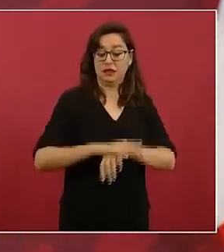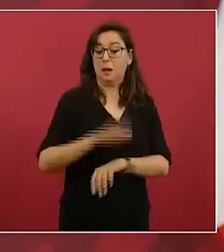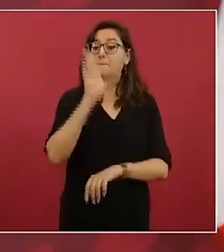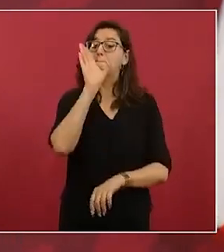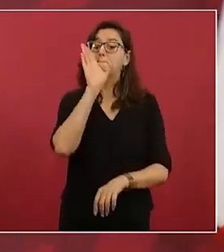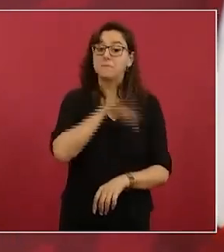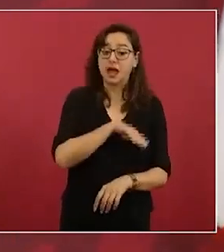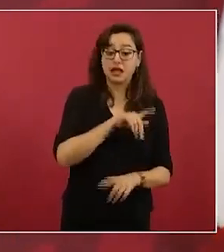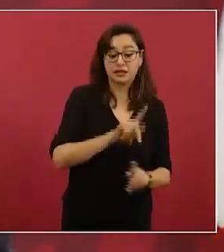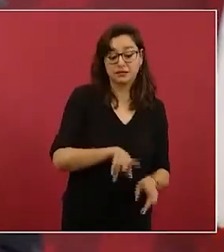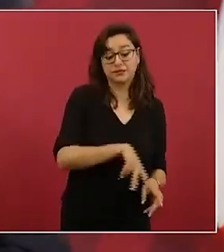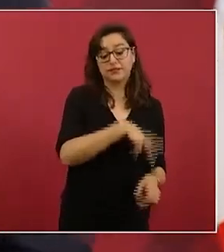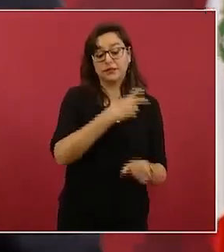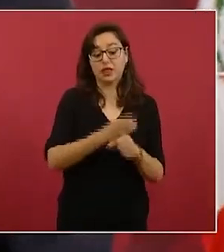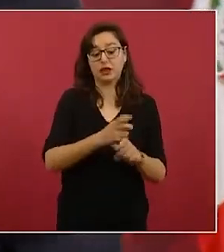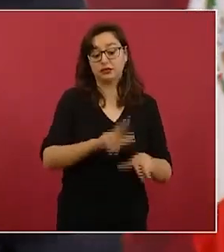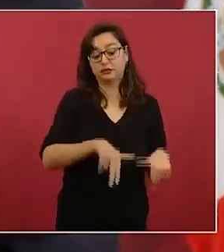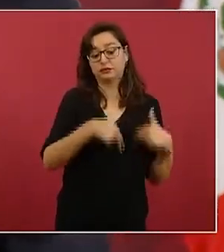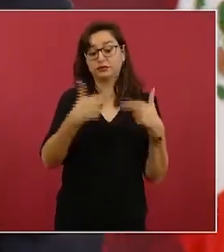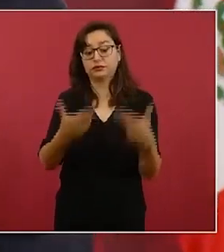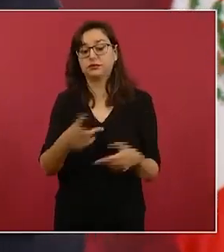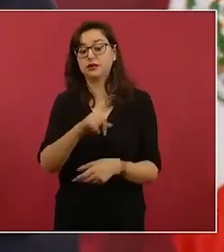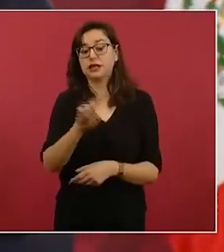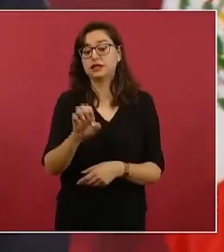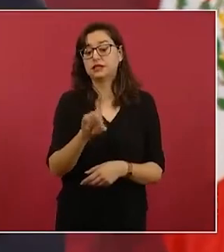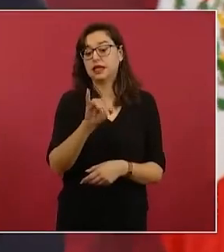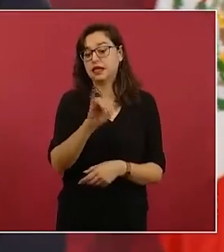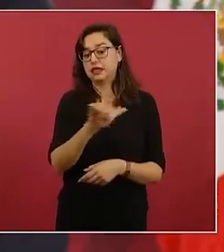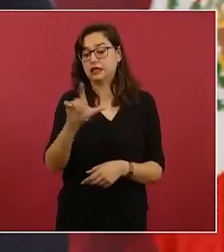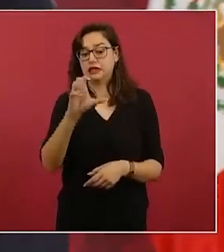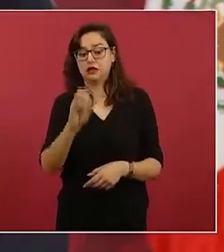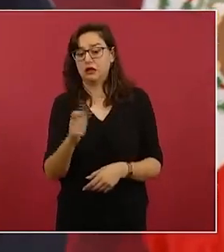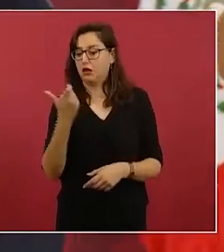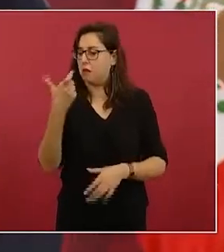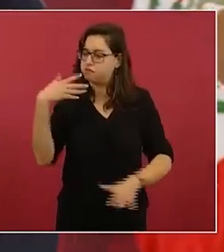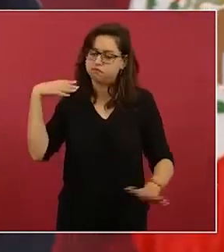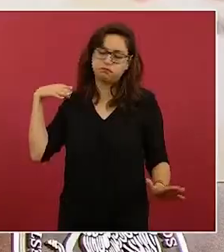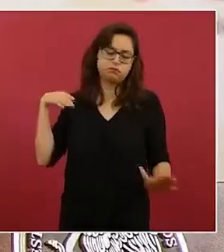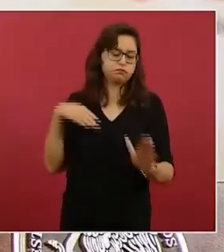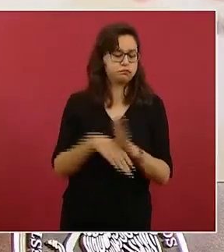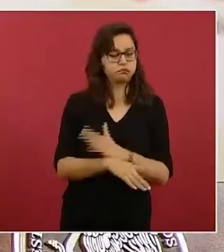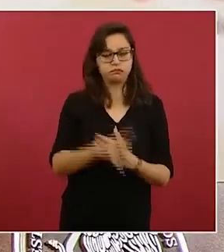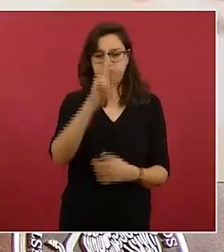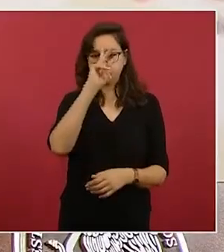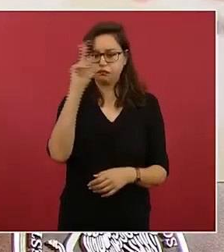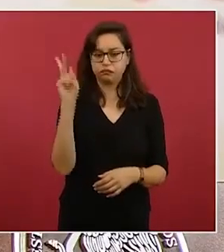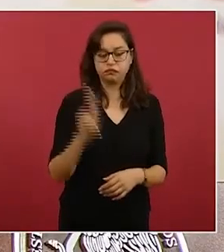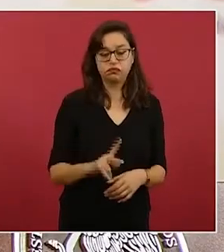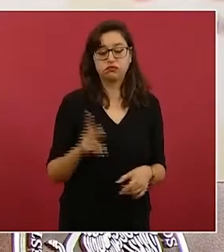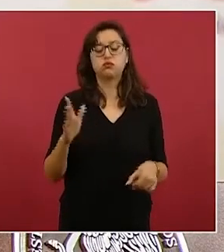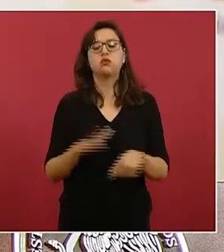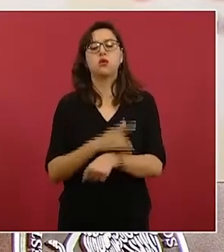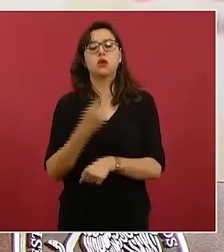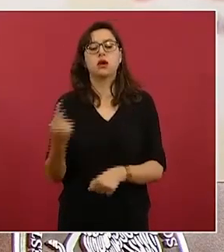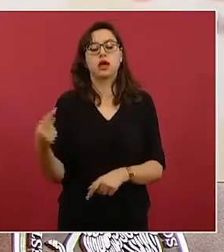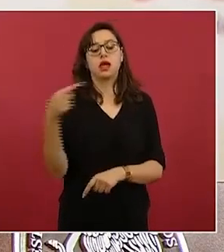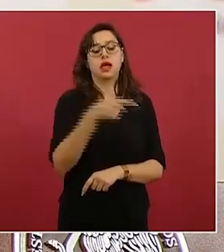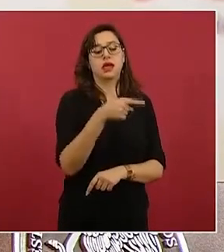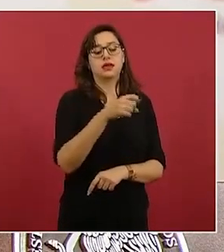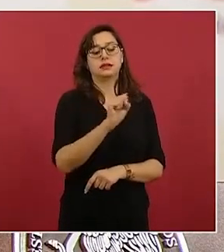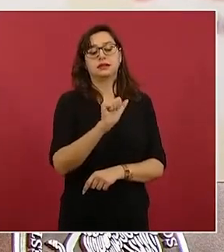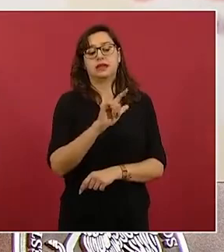nación a particulares, a sus allegados, empresas, bancos,